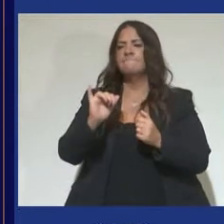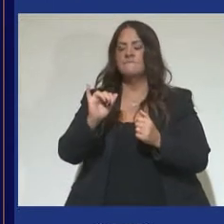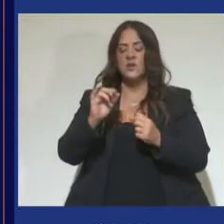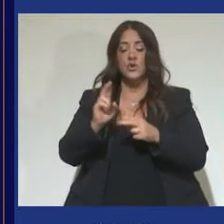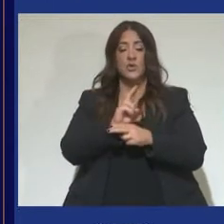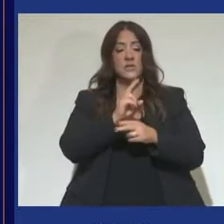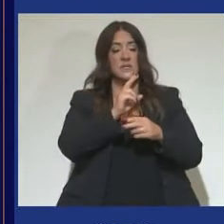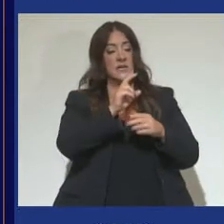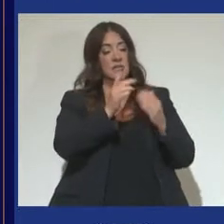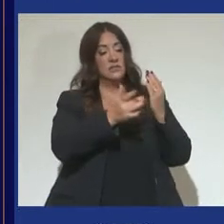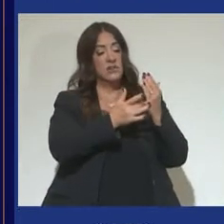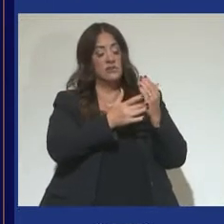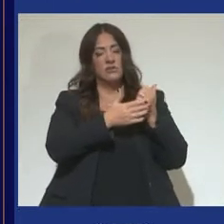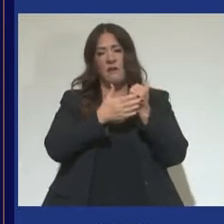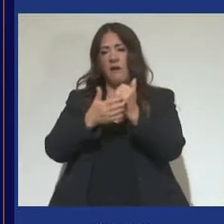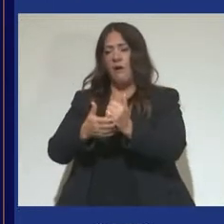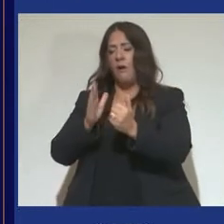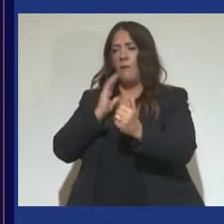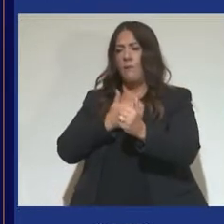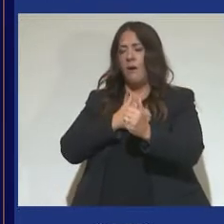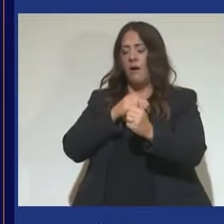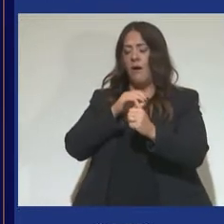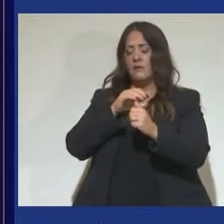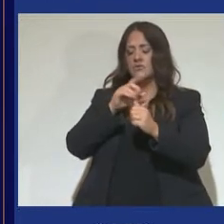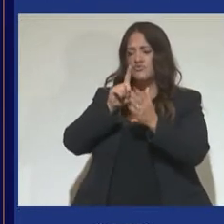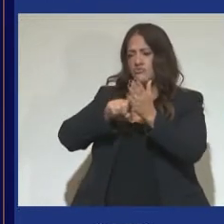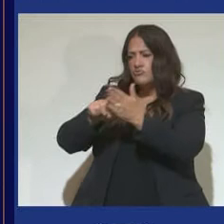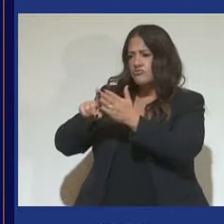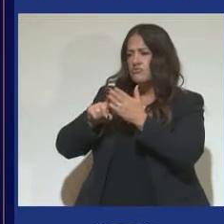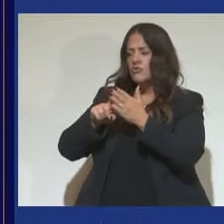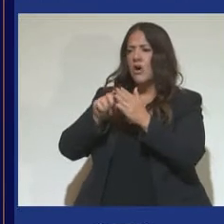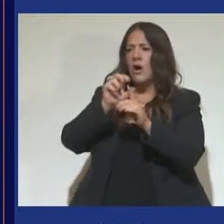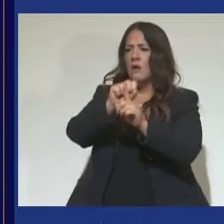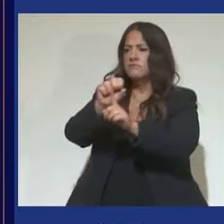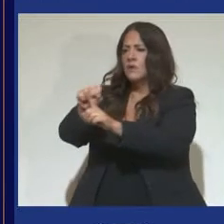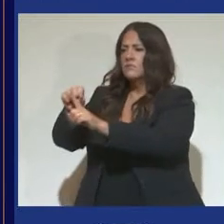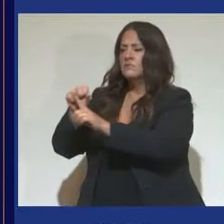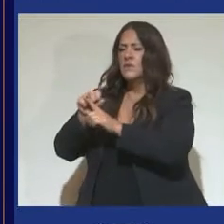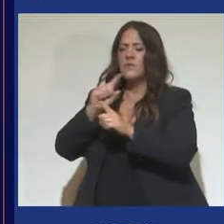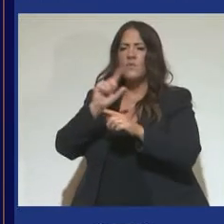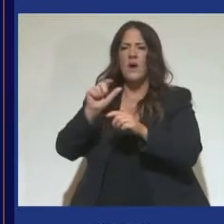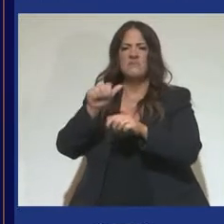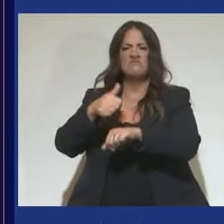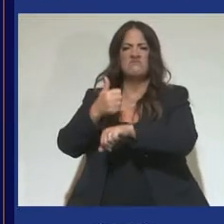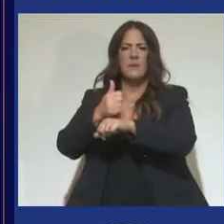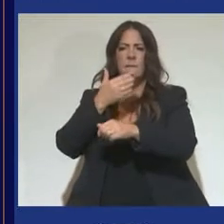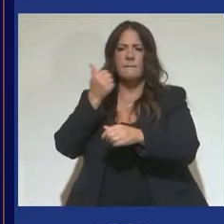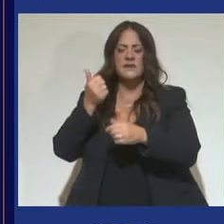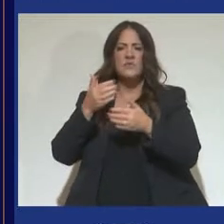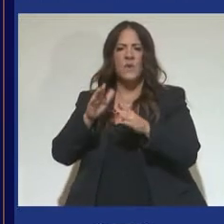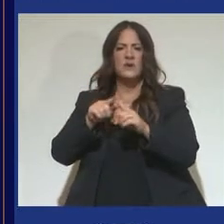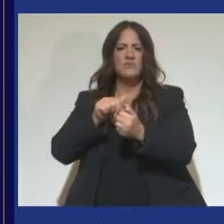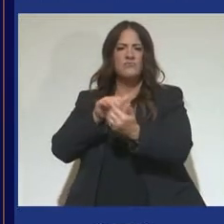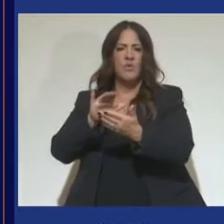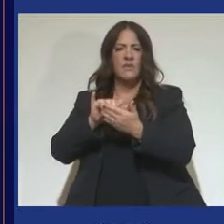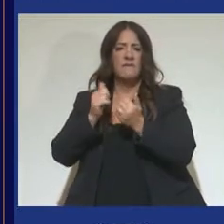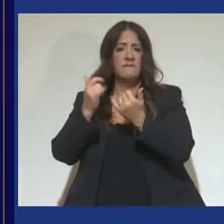comprender un poco mejor esta tecnología que nos ayuda a hacer un mapa de investigación de el estado